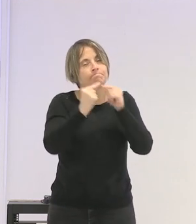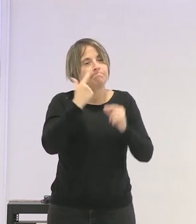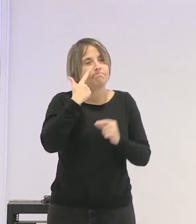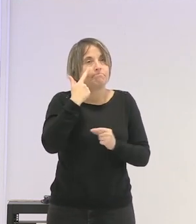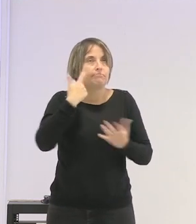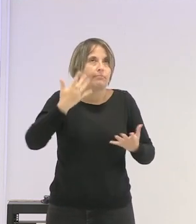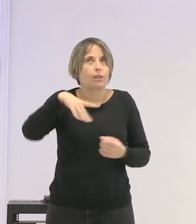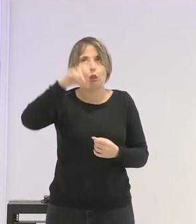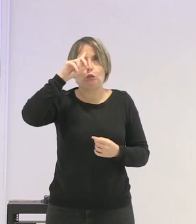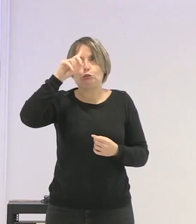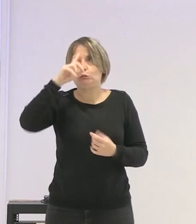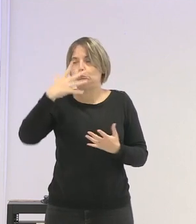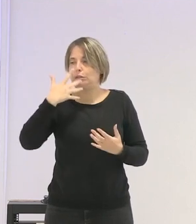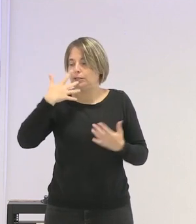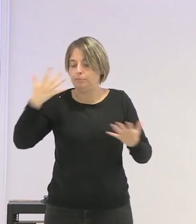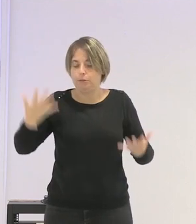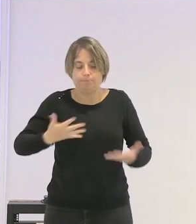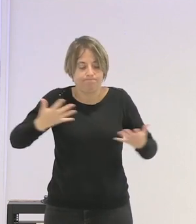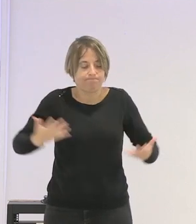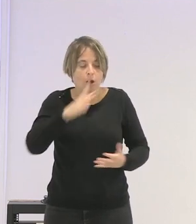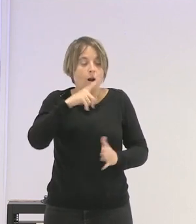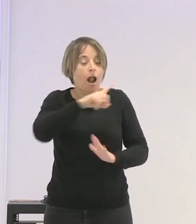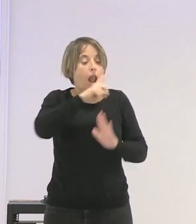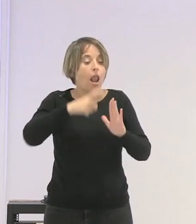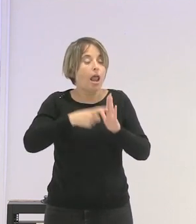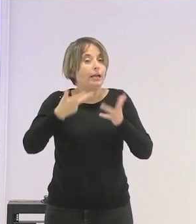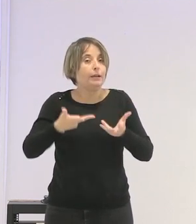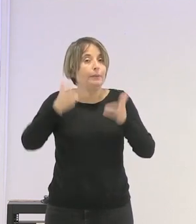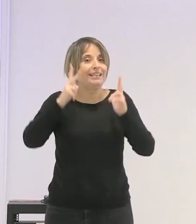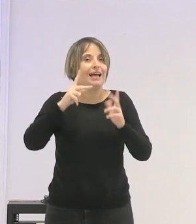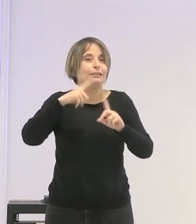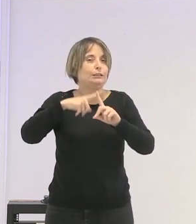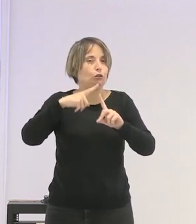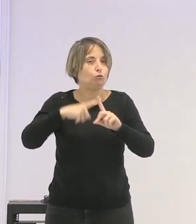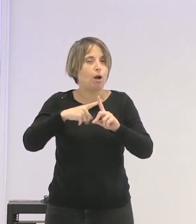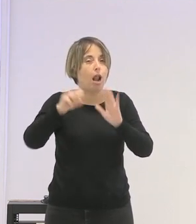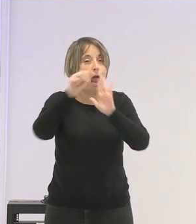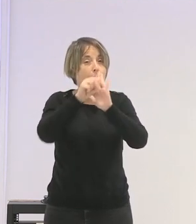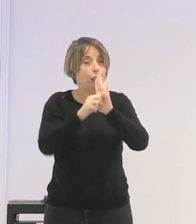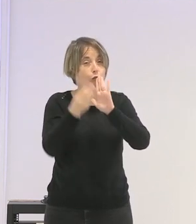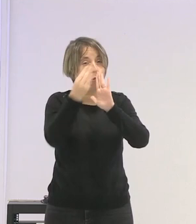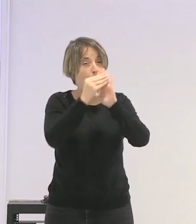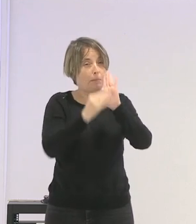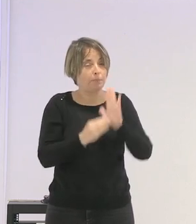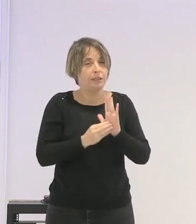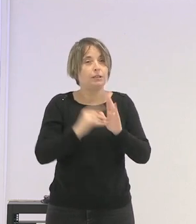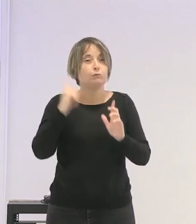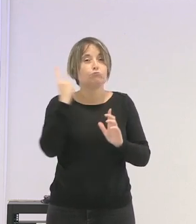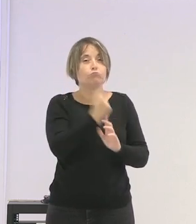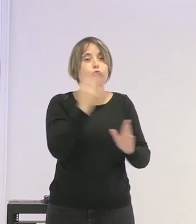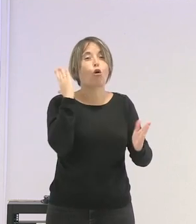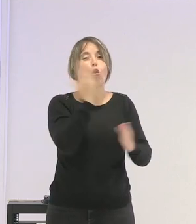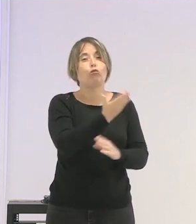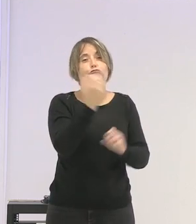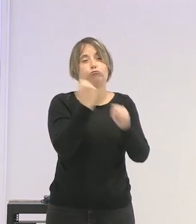ejemplo, ahora en la nueva ley de libertad sexual se han incluido unos artículos que penalizan el trabajo sexual.